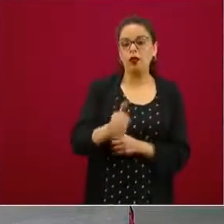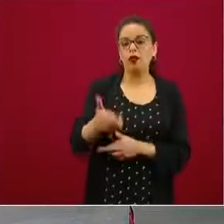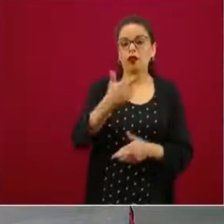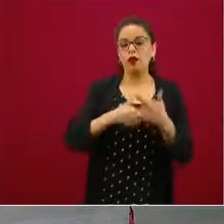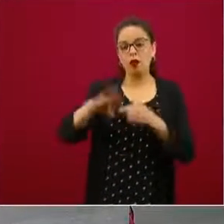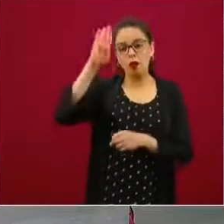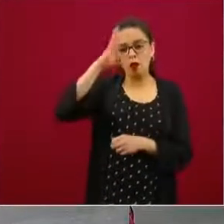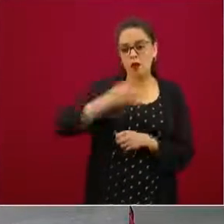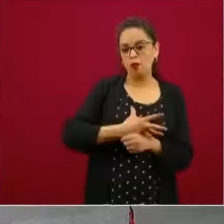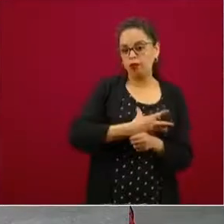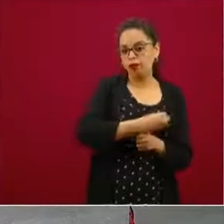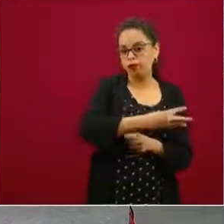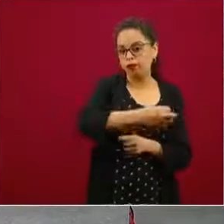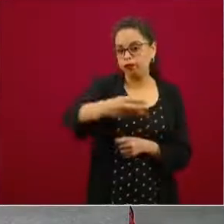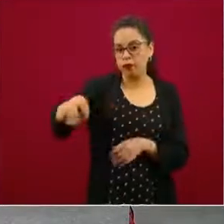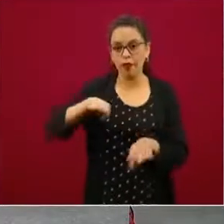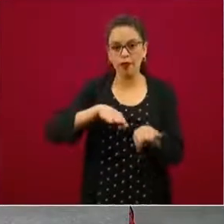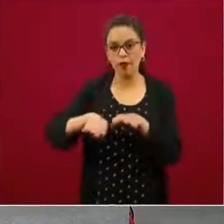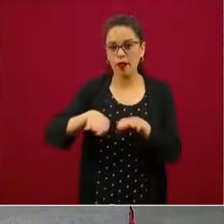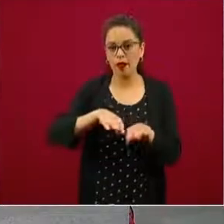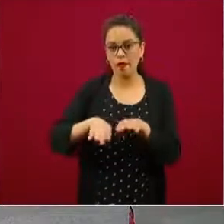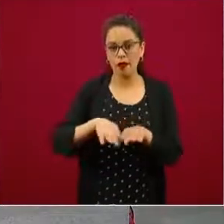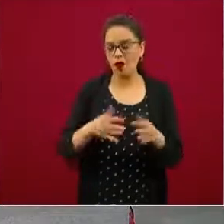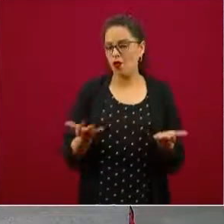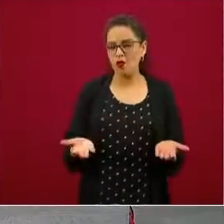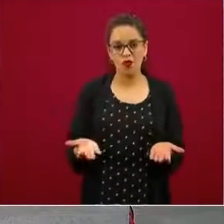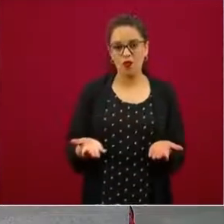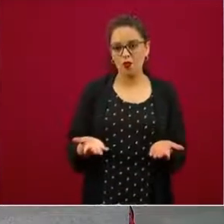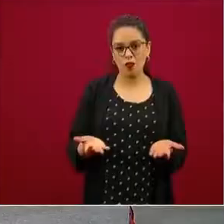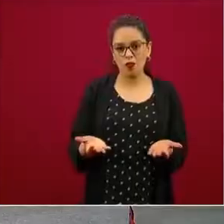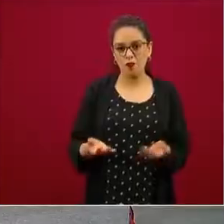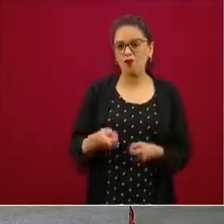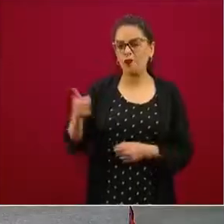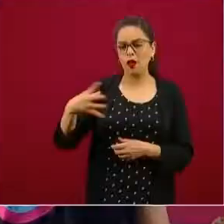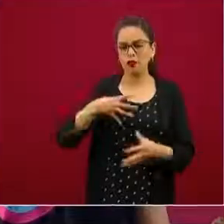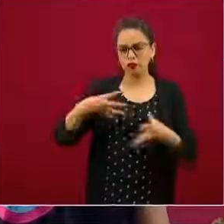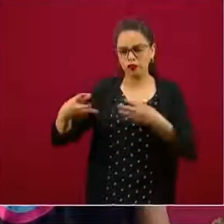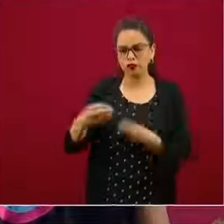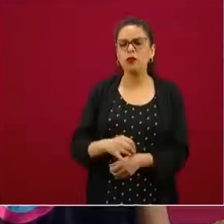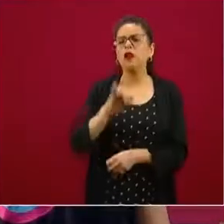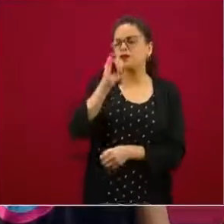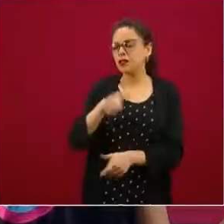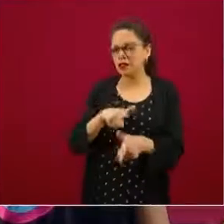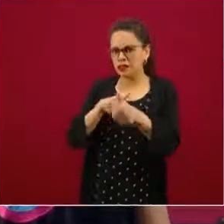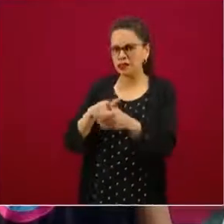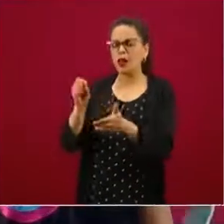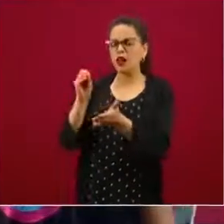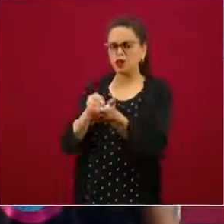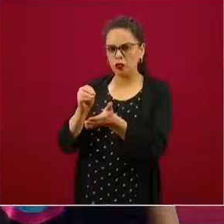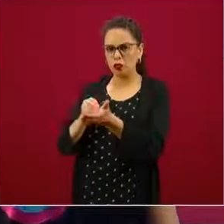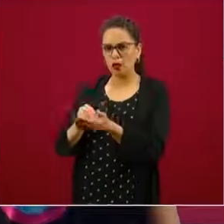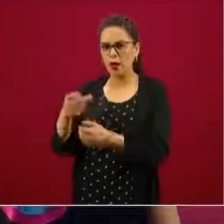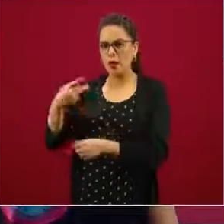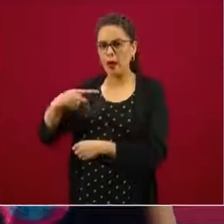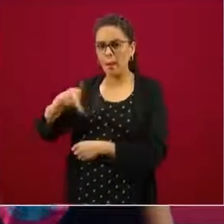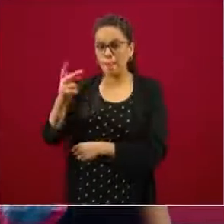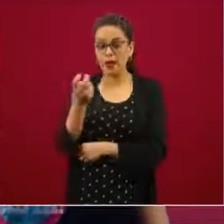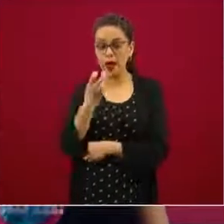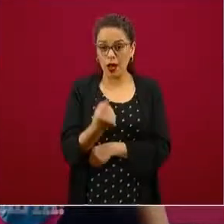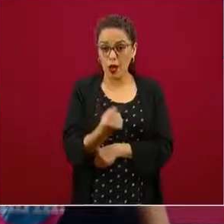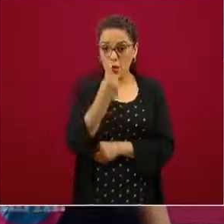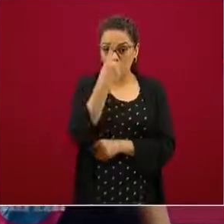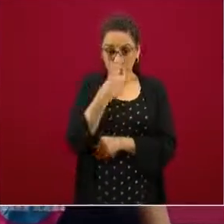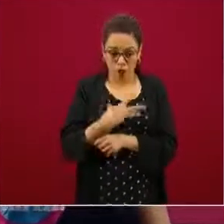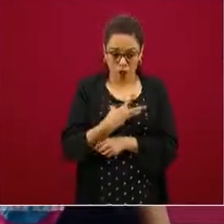trabajo. Contagios van a seguir habiendo, va a haber contagios, pero que el contagio no se convierta en